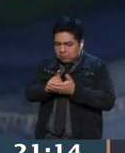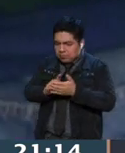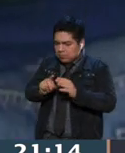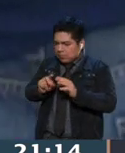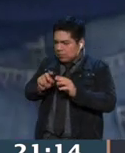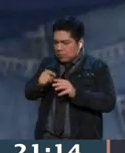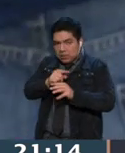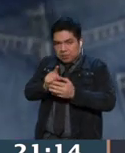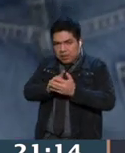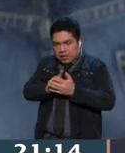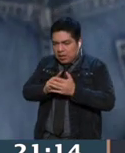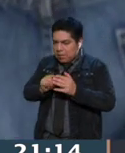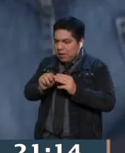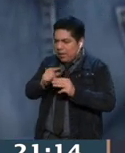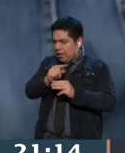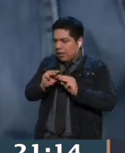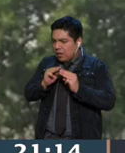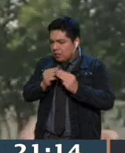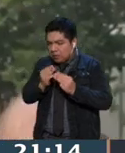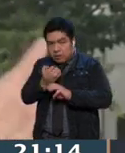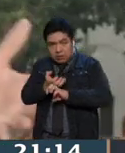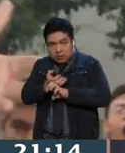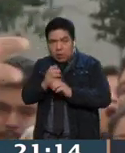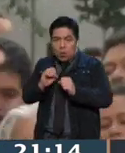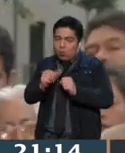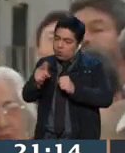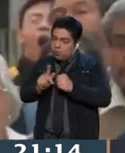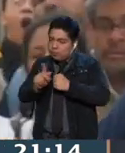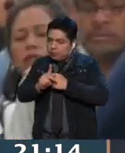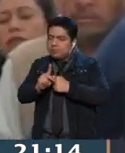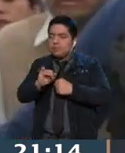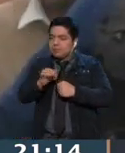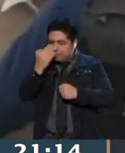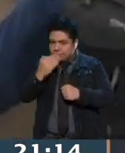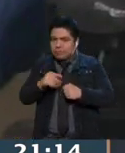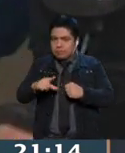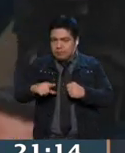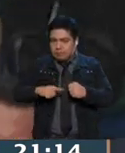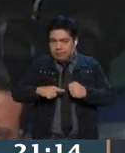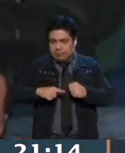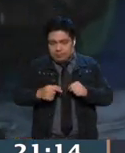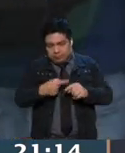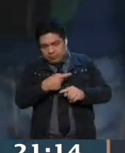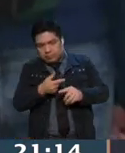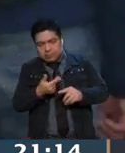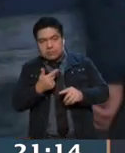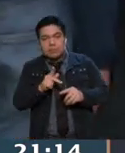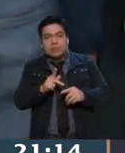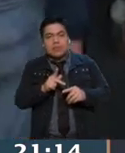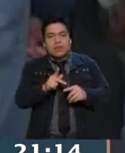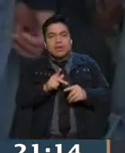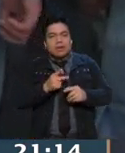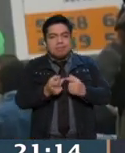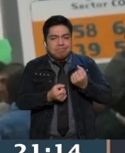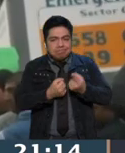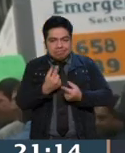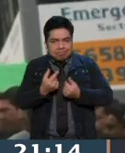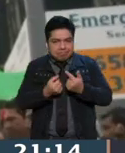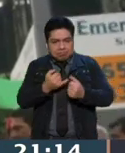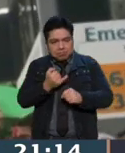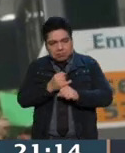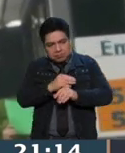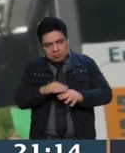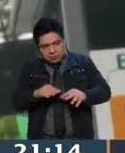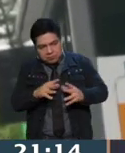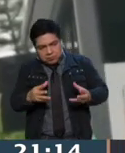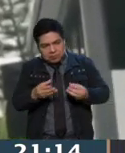fuera. Entonces, si bien no es parte del gobierno central, es inevitable señalar que sí forma parte del